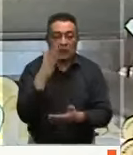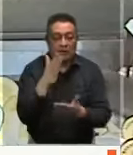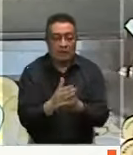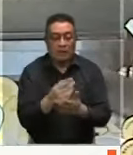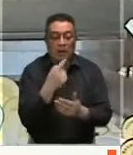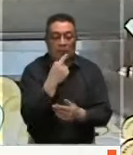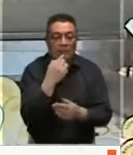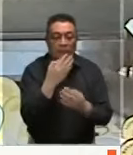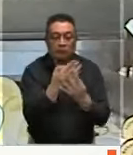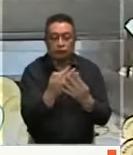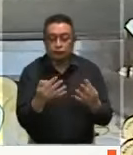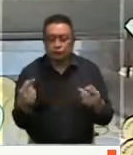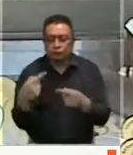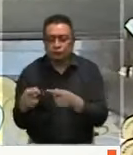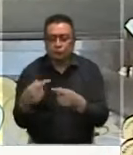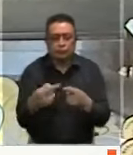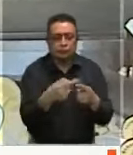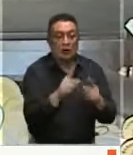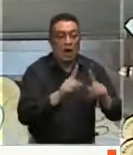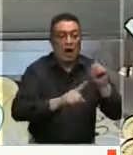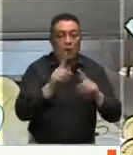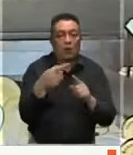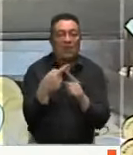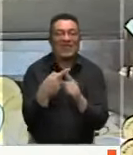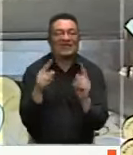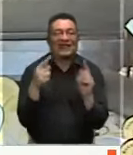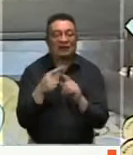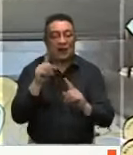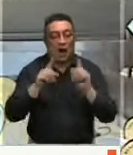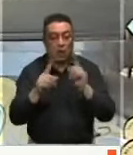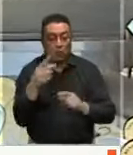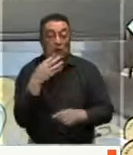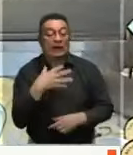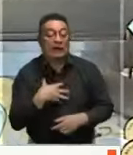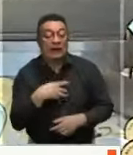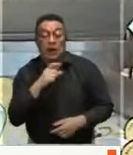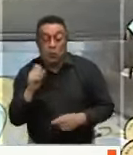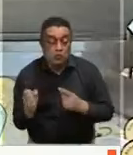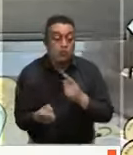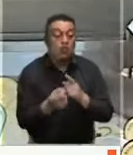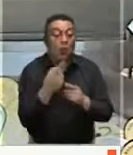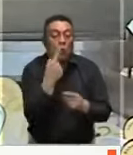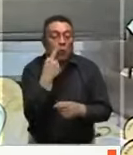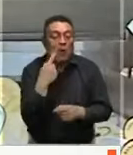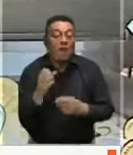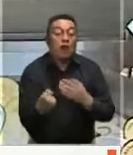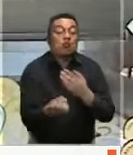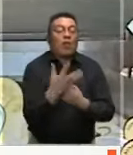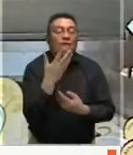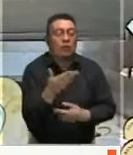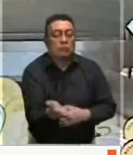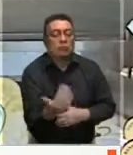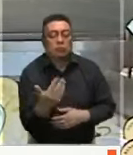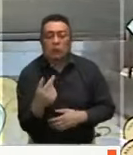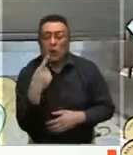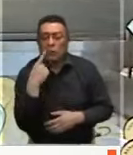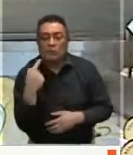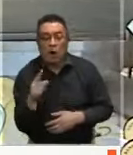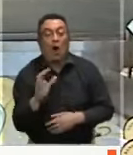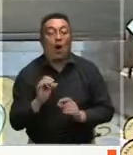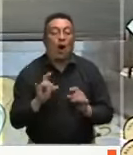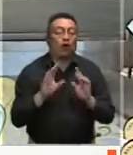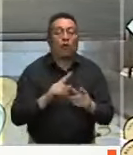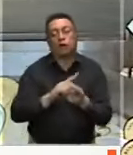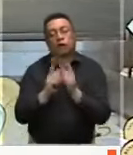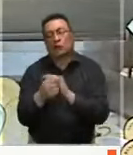de sabores en la vitrina de los helados algunos distintos porque siempre alguien quiere atreverse a probarlo una vez y después sigue quizás con su helado de